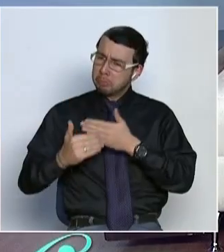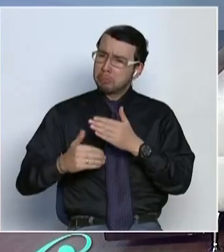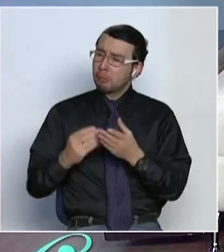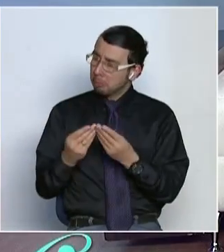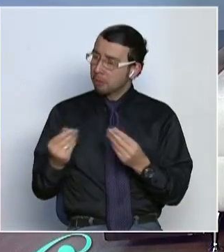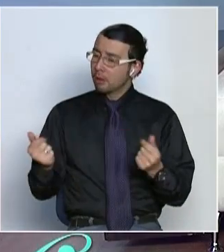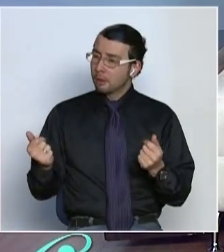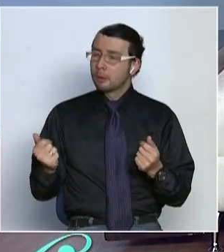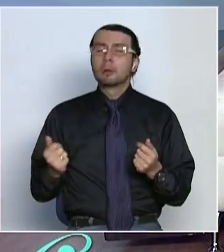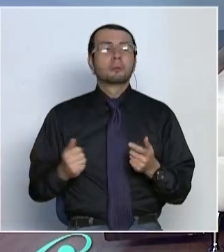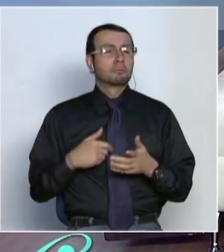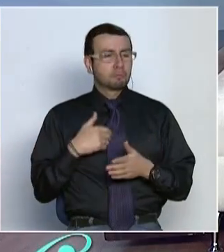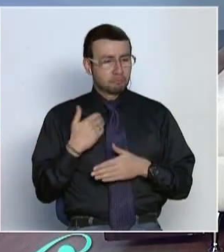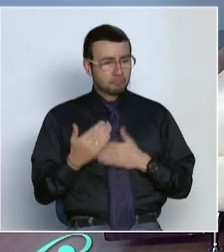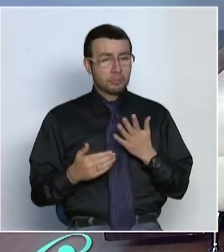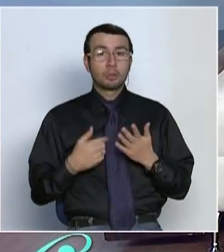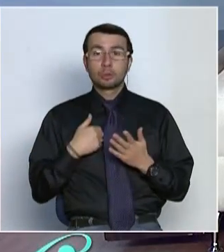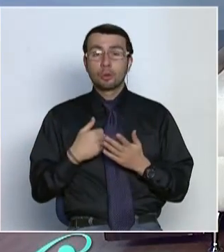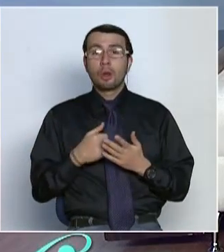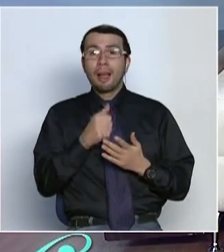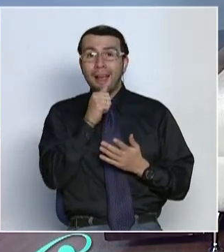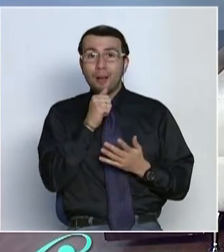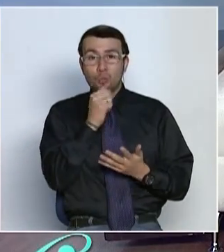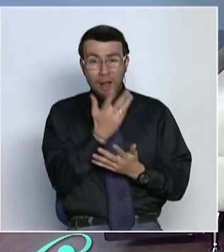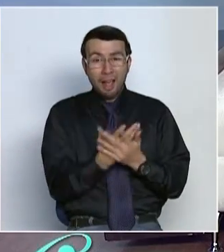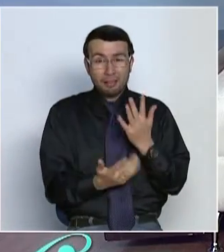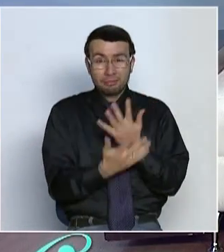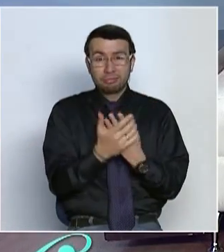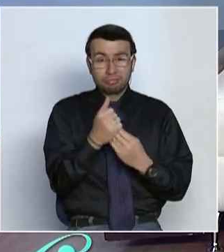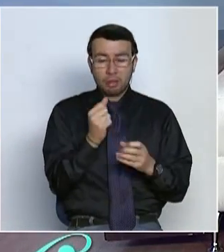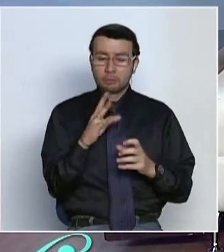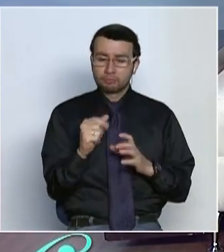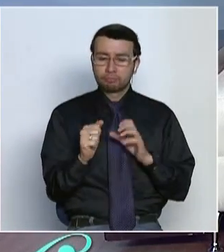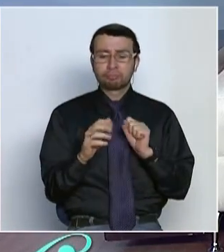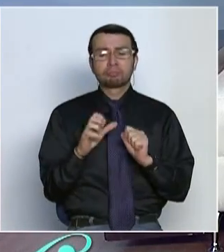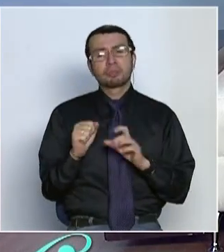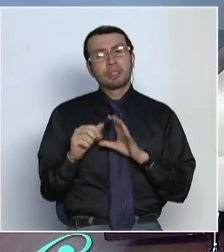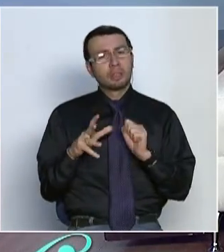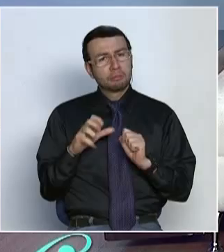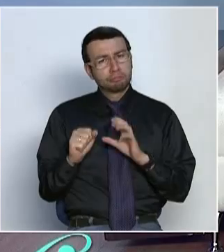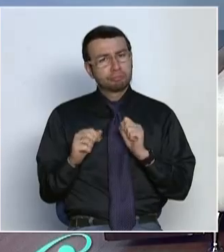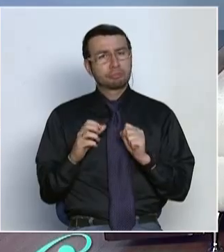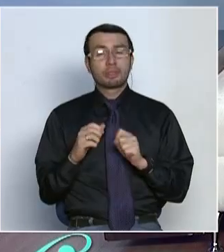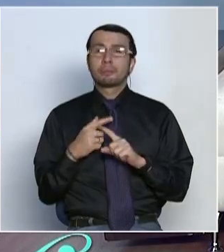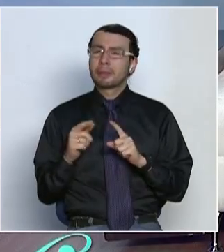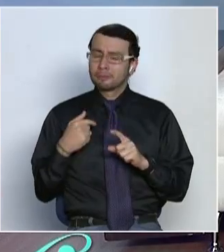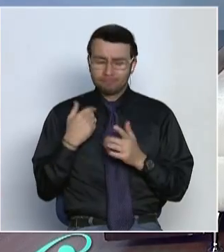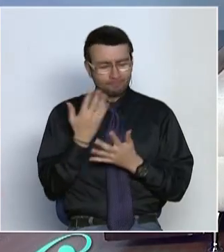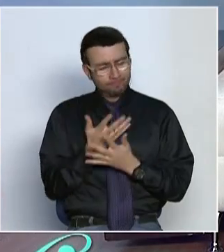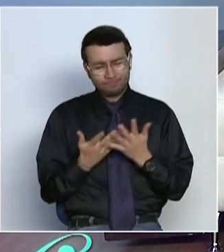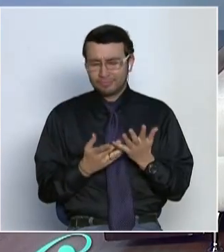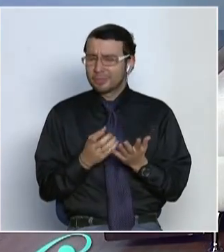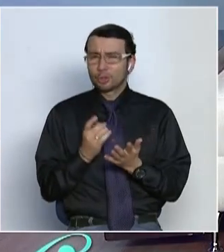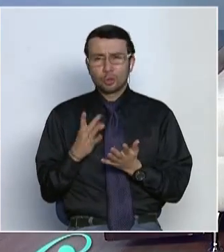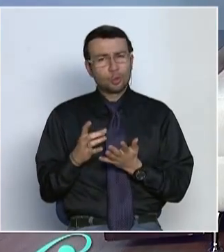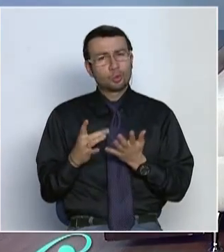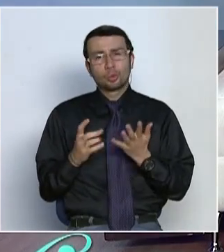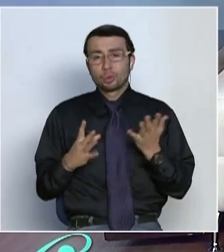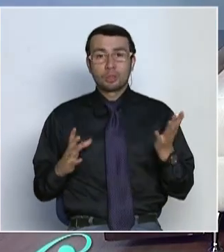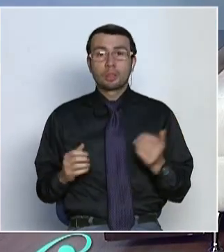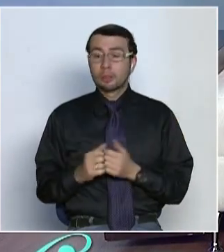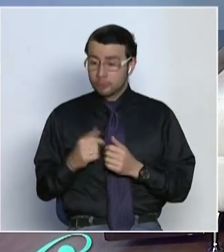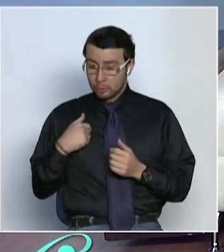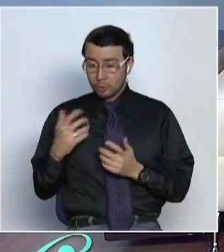manos? Se me va quitando cuando me mojo las manos y cuando voy, pero siempre de todas maneras me queda ahí el dolor para coger